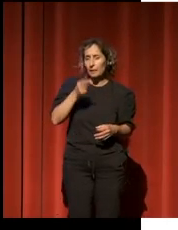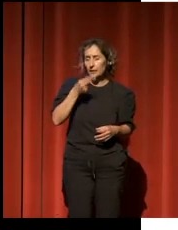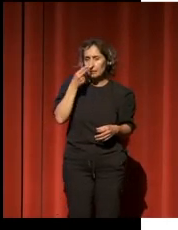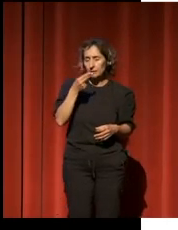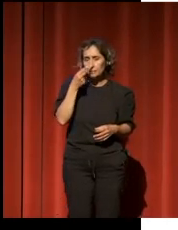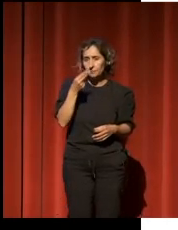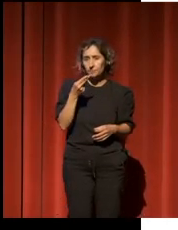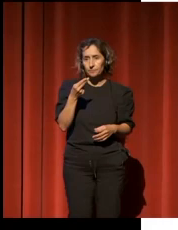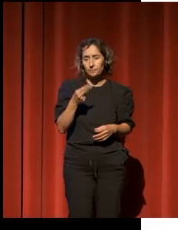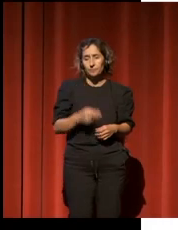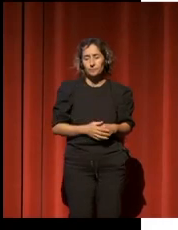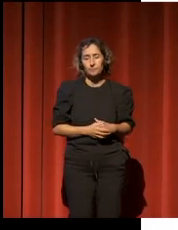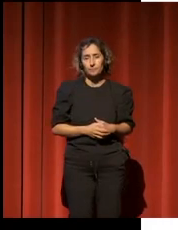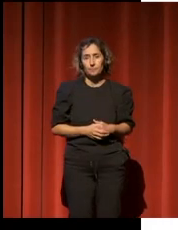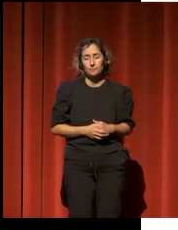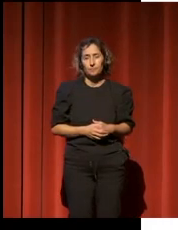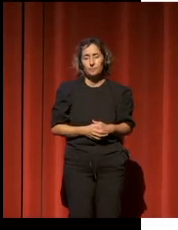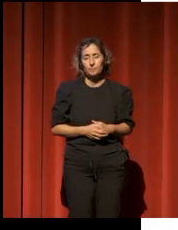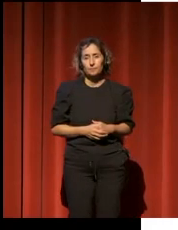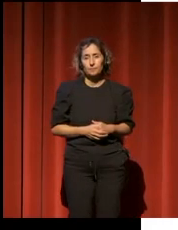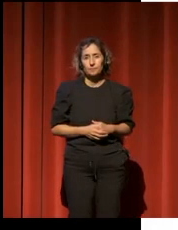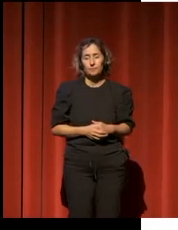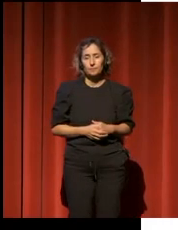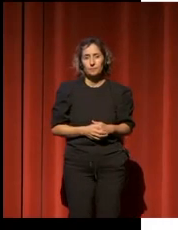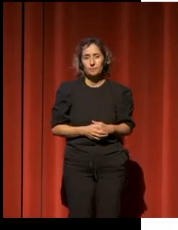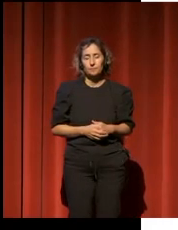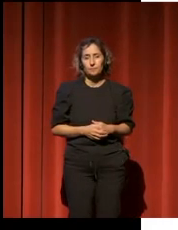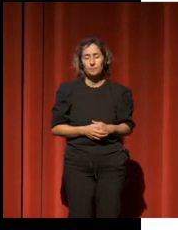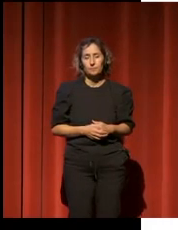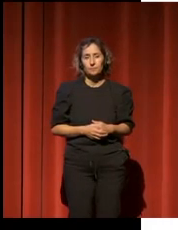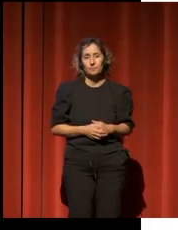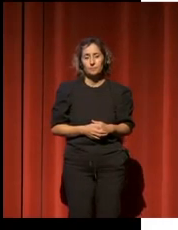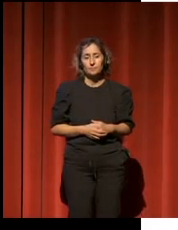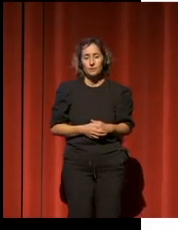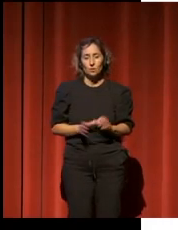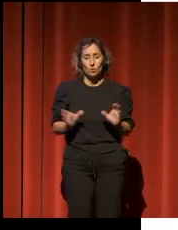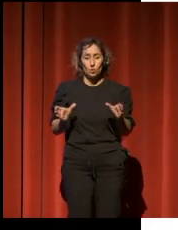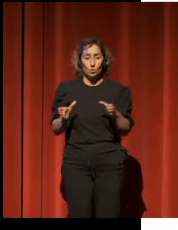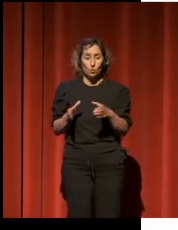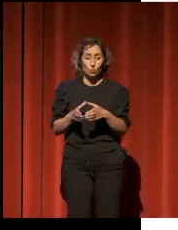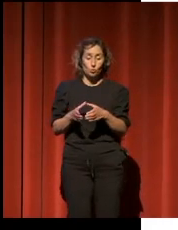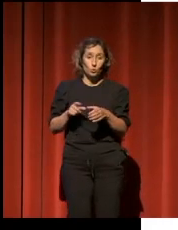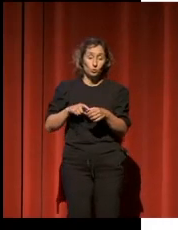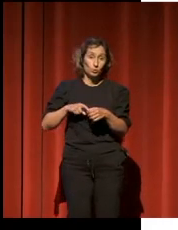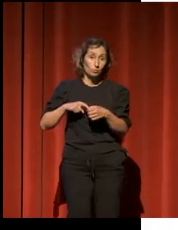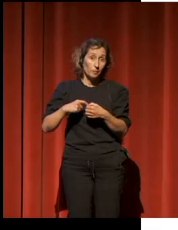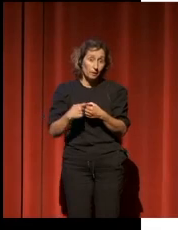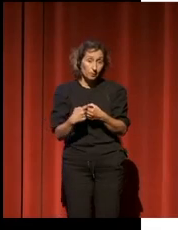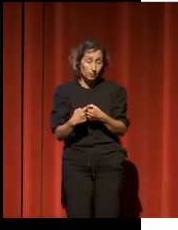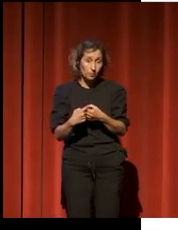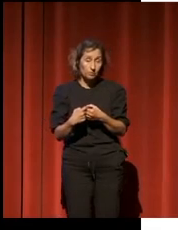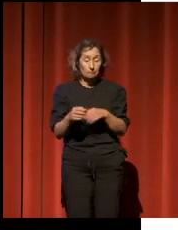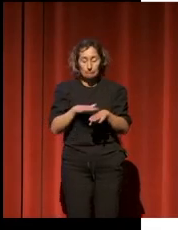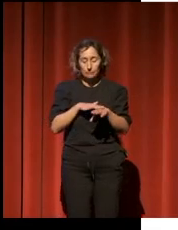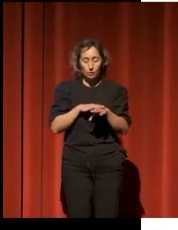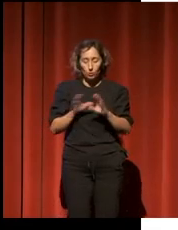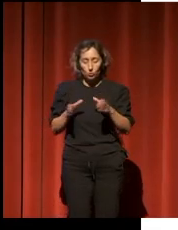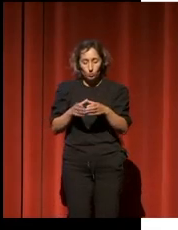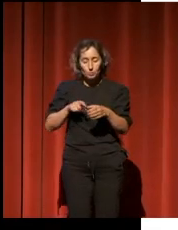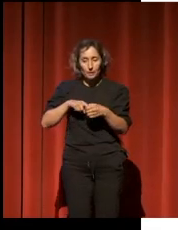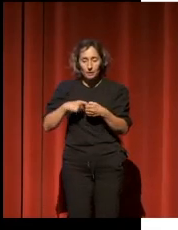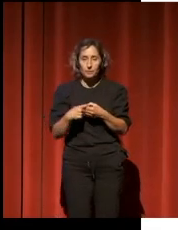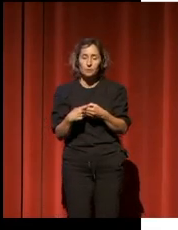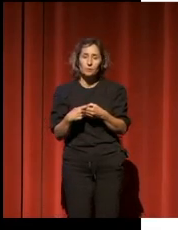en en en este digamos en los grupos de participación los grupos participativos disculpar